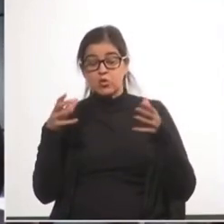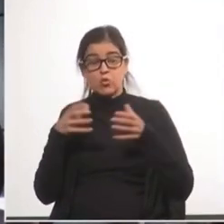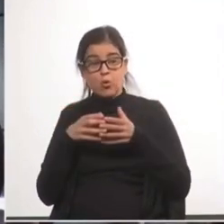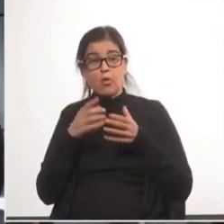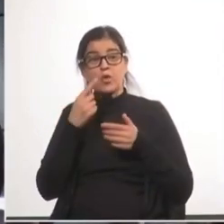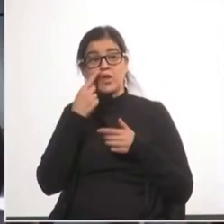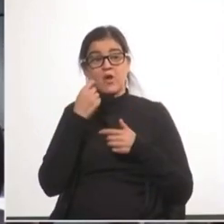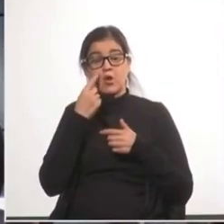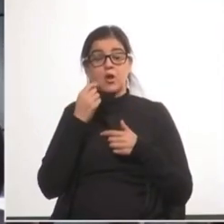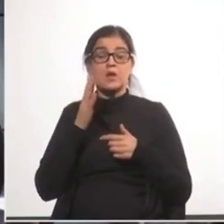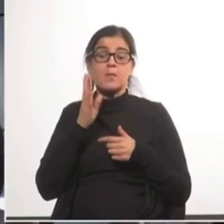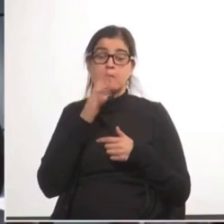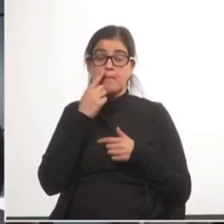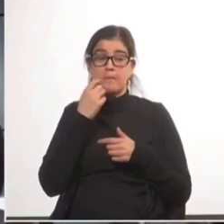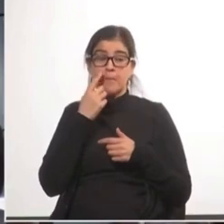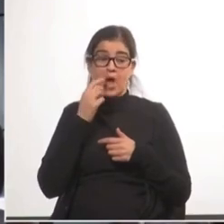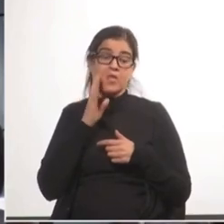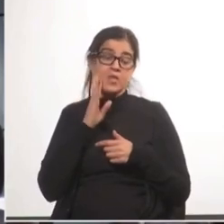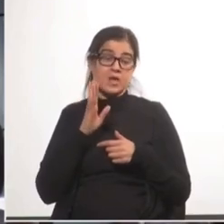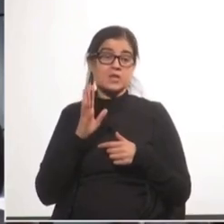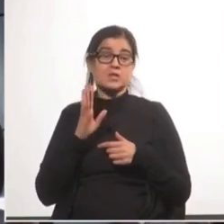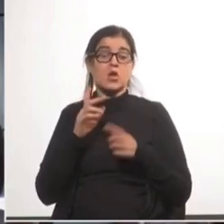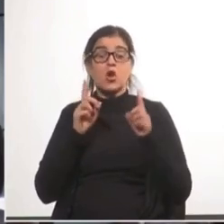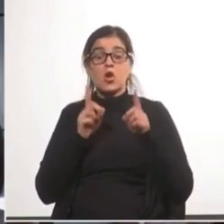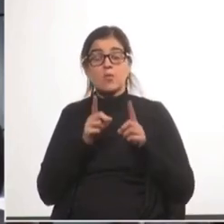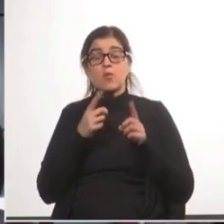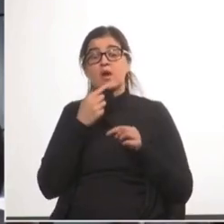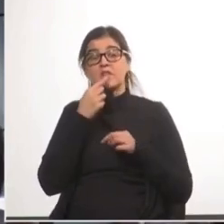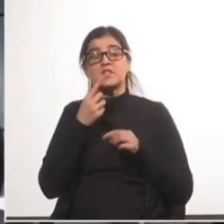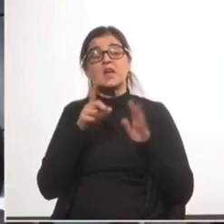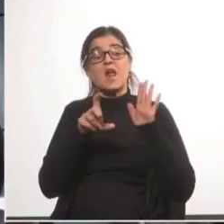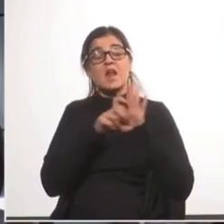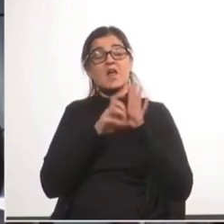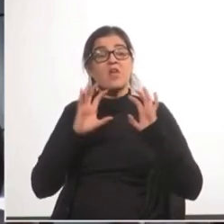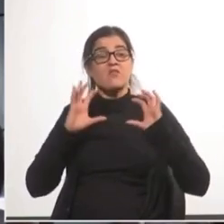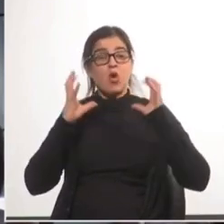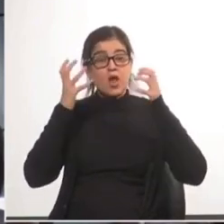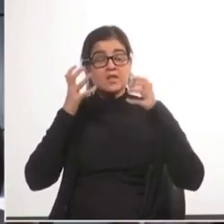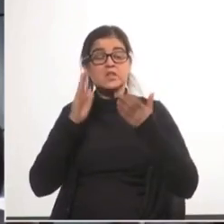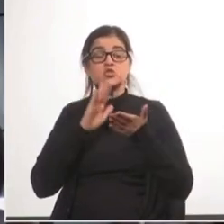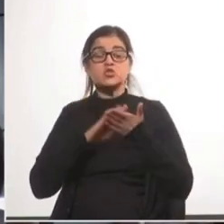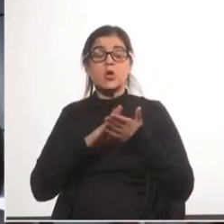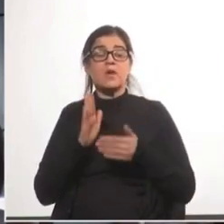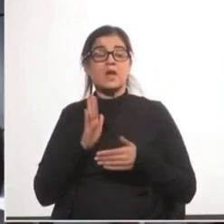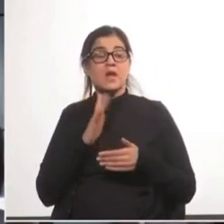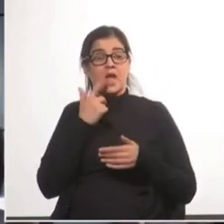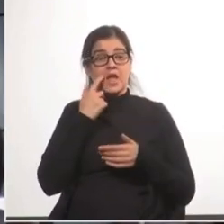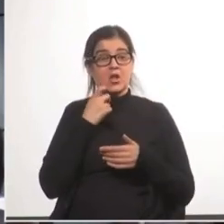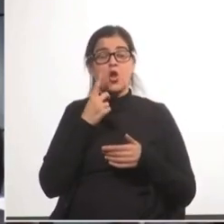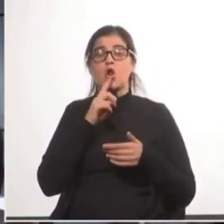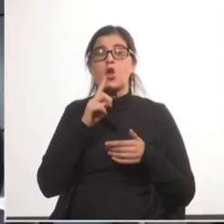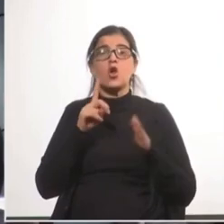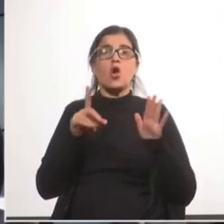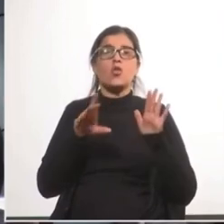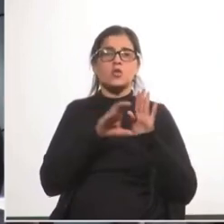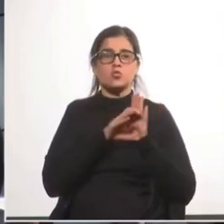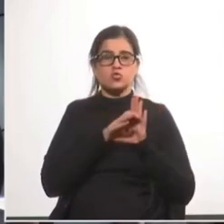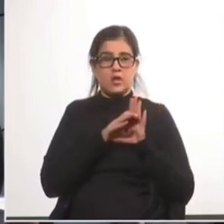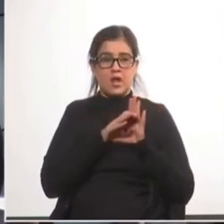de varones, de padres, son los mismos que afirman que la ley de violencia basada en género es